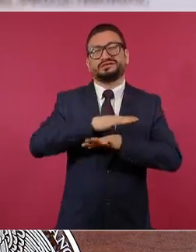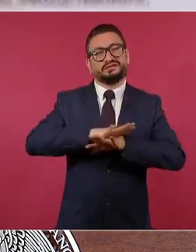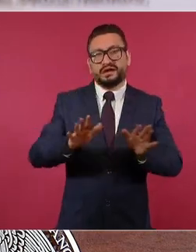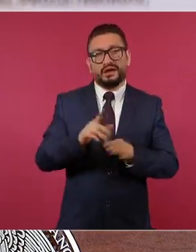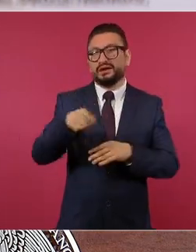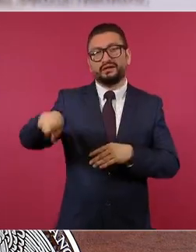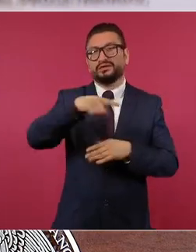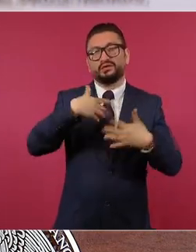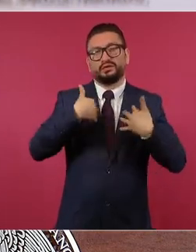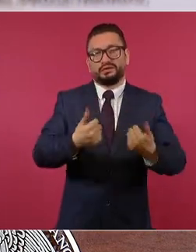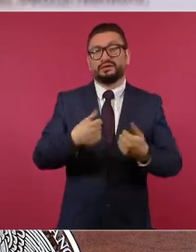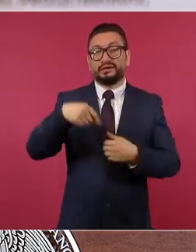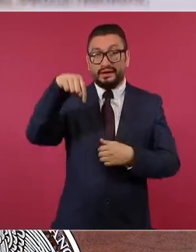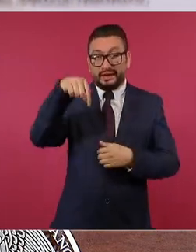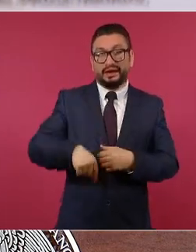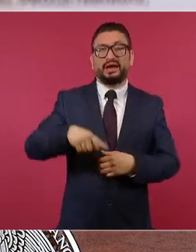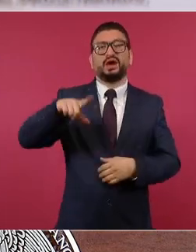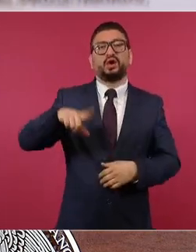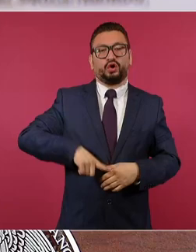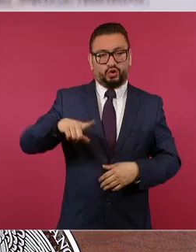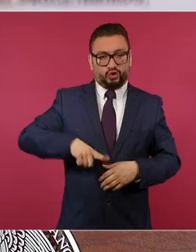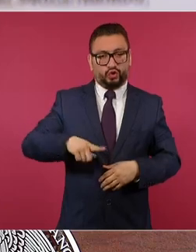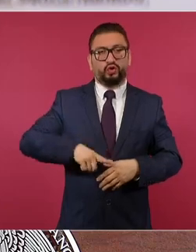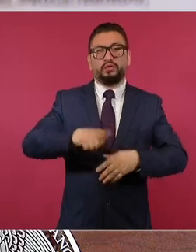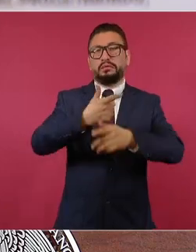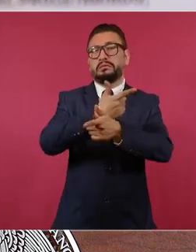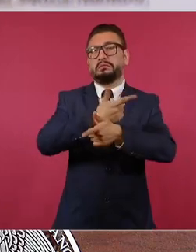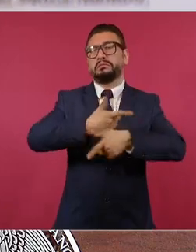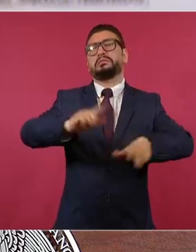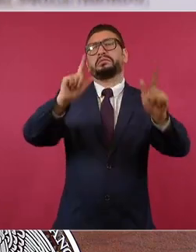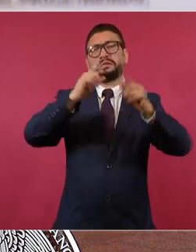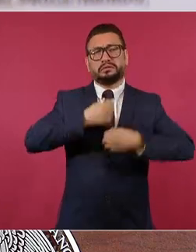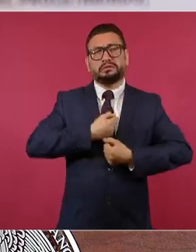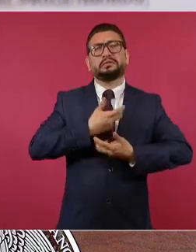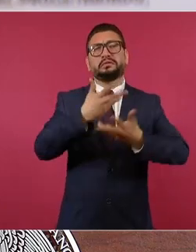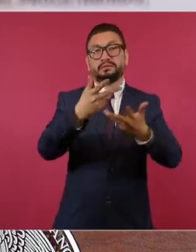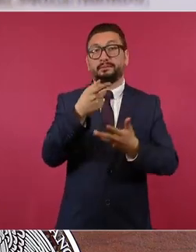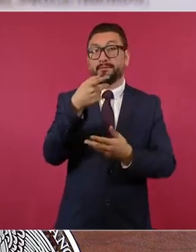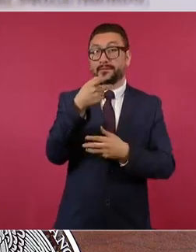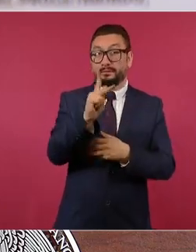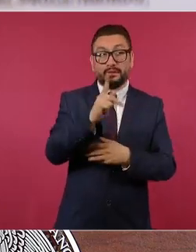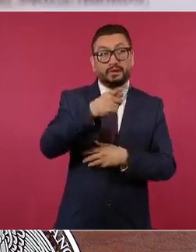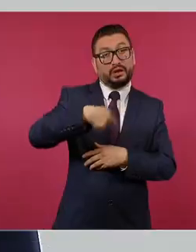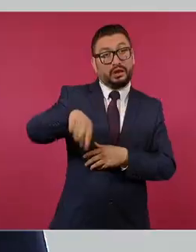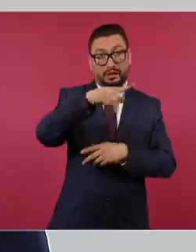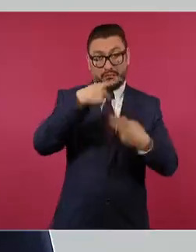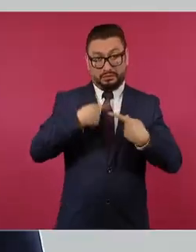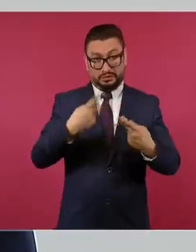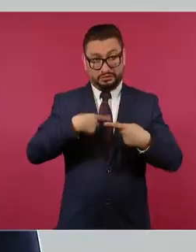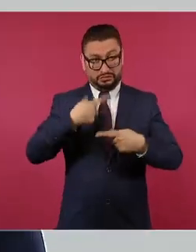En este gobierno hay plenas libertades y nadie ha sido amenazado por